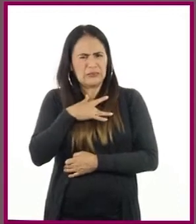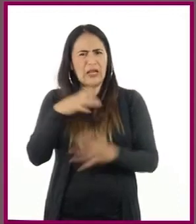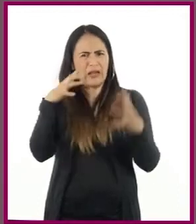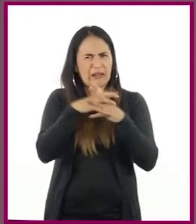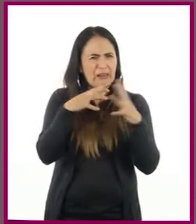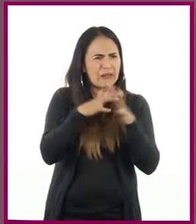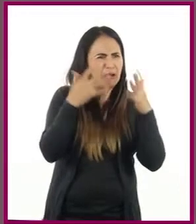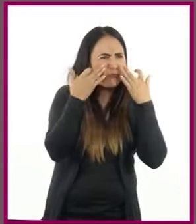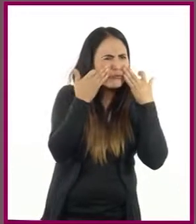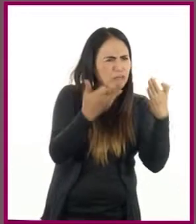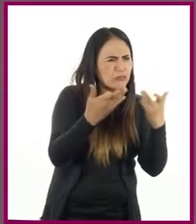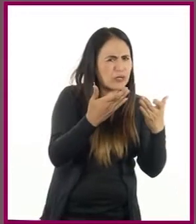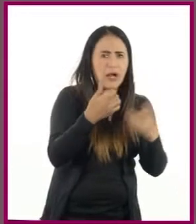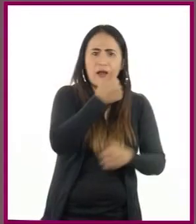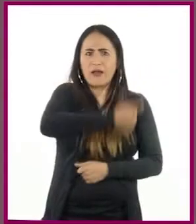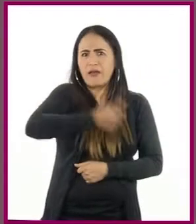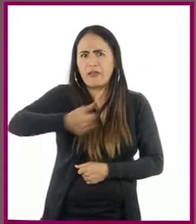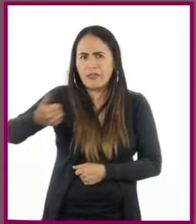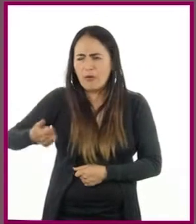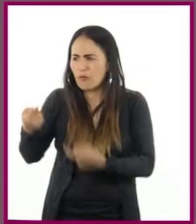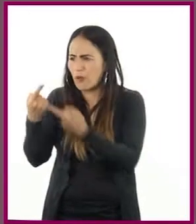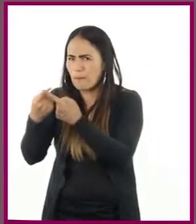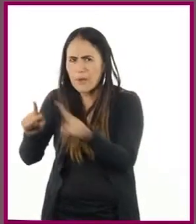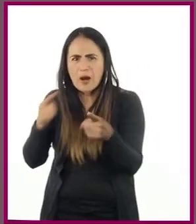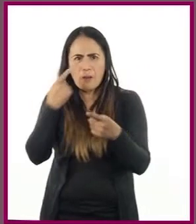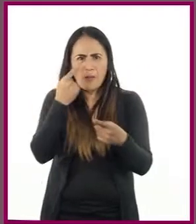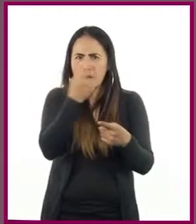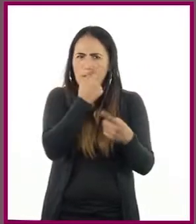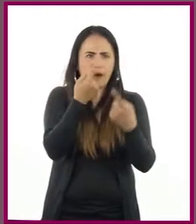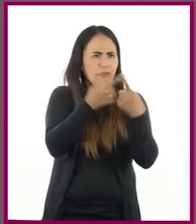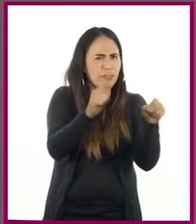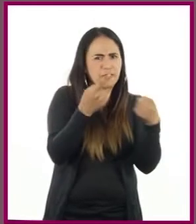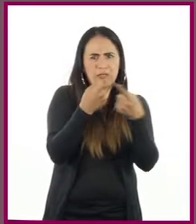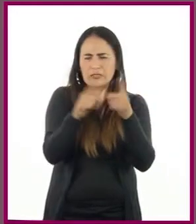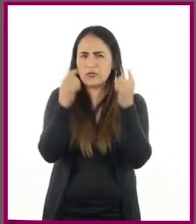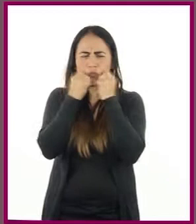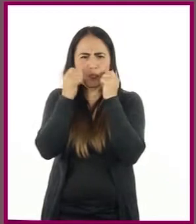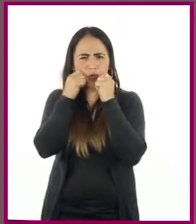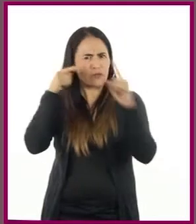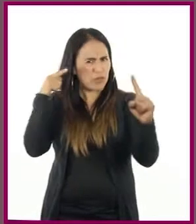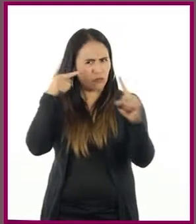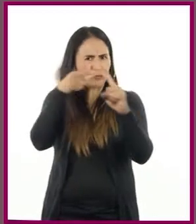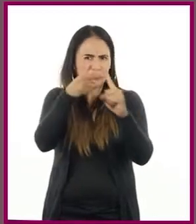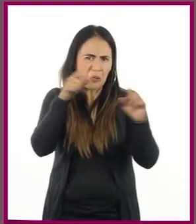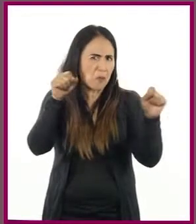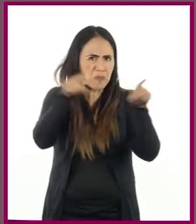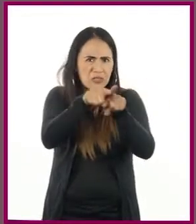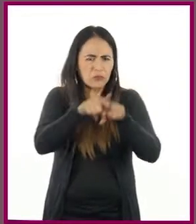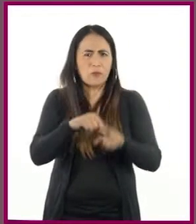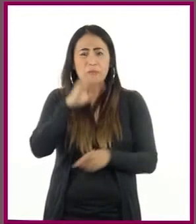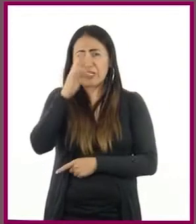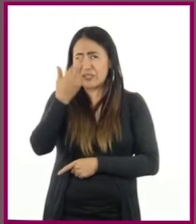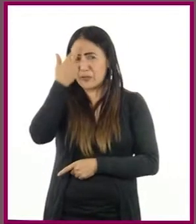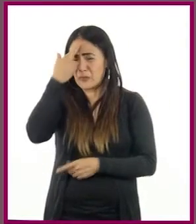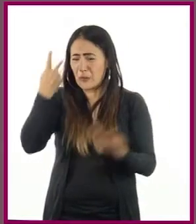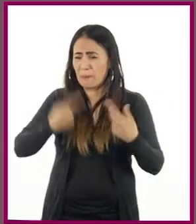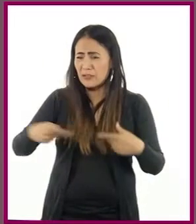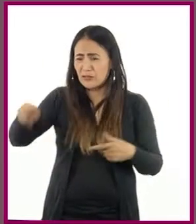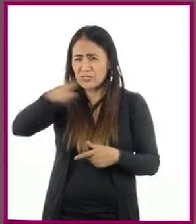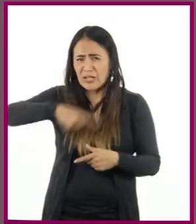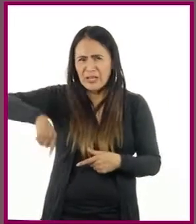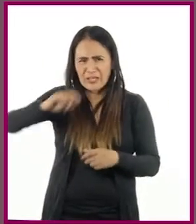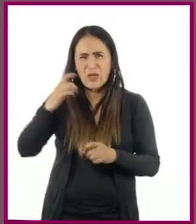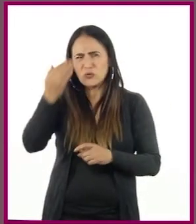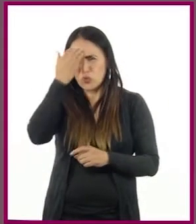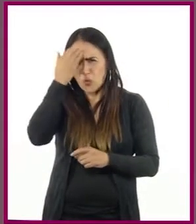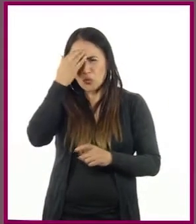muchos aspectos era completamente diferente, pese a nuestra causa común. Los recuerdos de la gente a la que habíamos